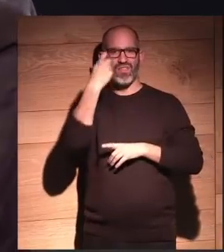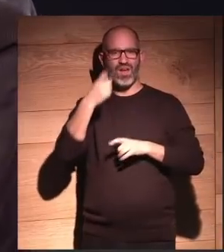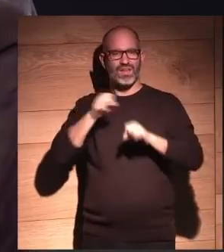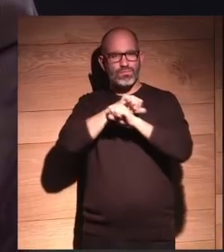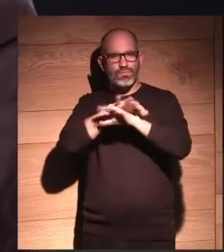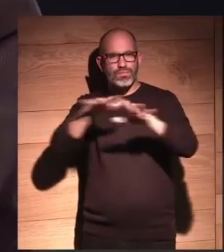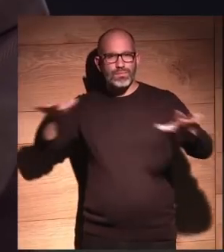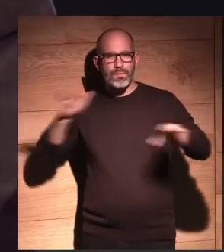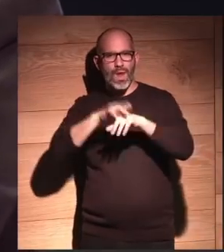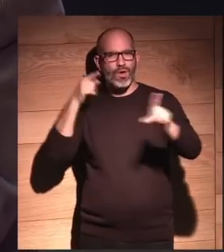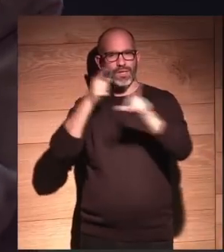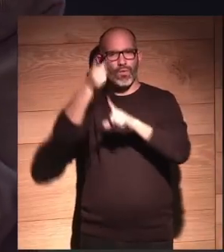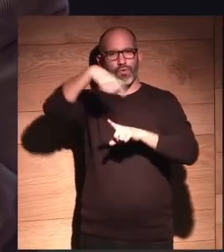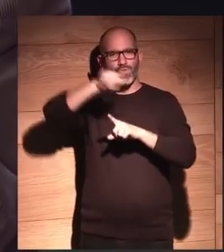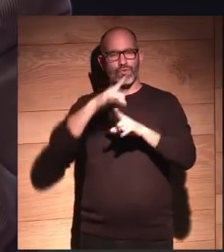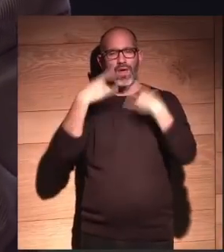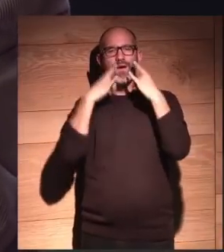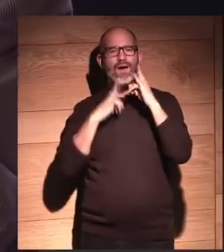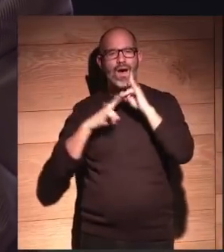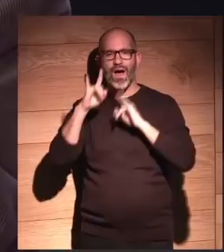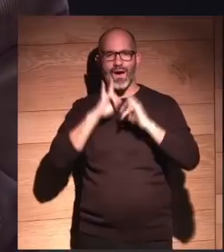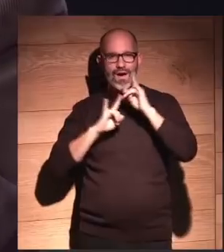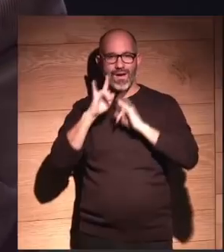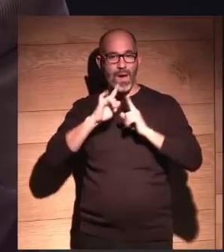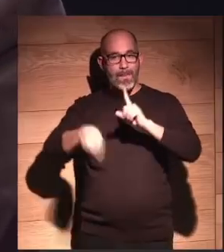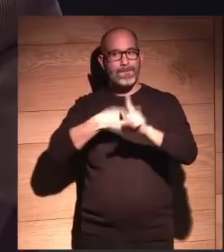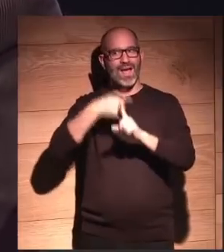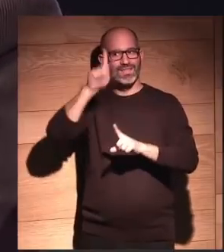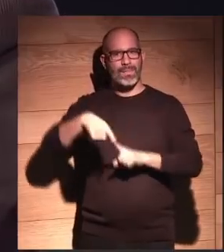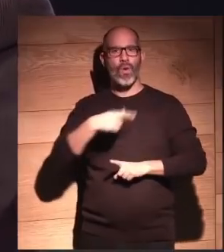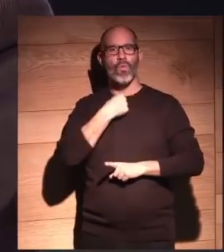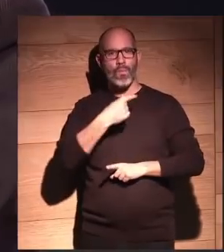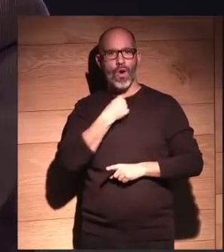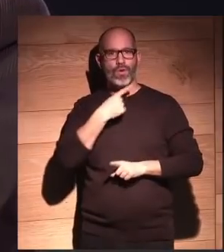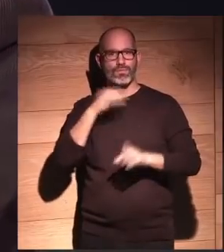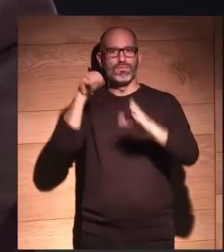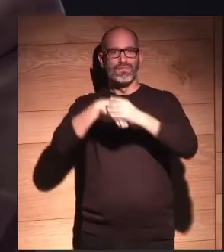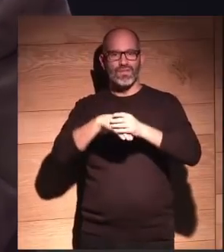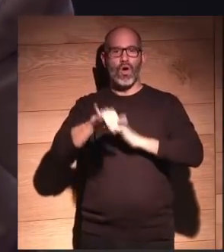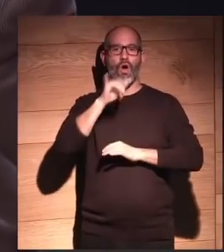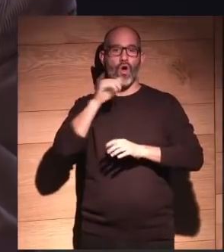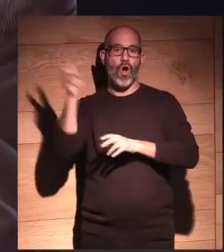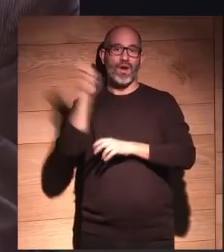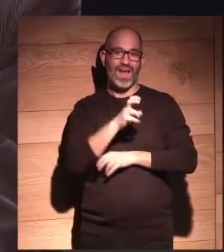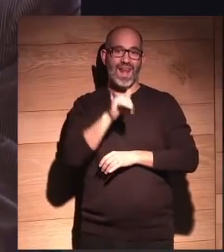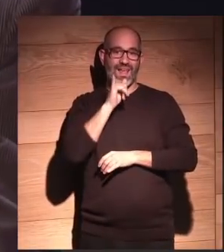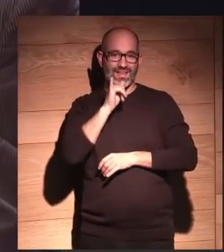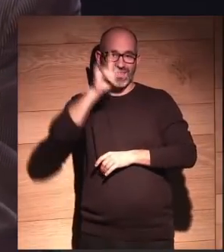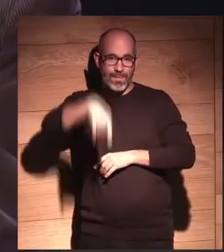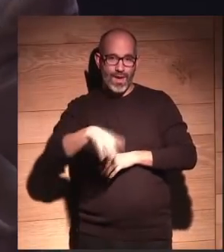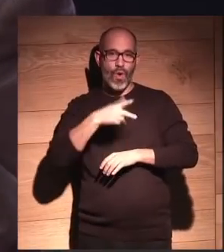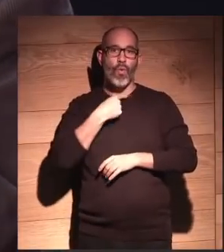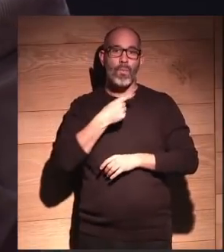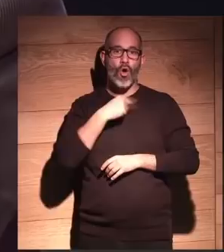deleitando. Segundo, porque lo hace con humor, que por cierto es una palabra también de origen latino, aunque en este sentido nos haya